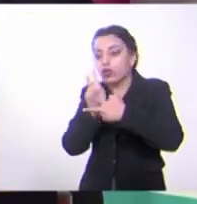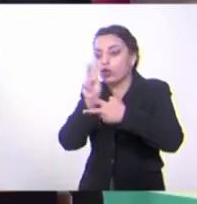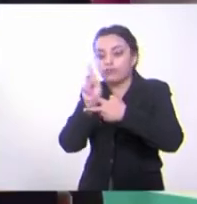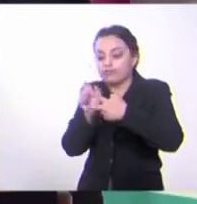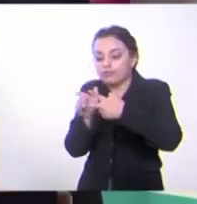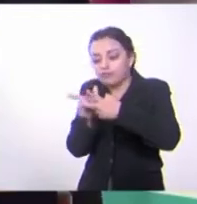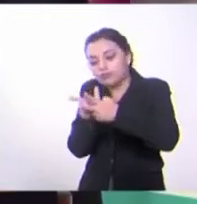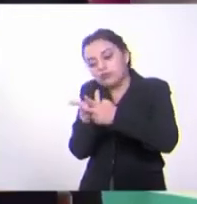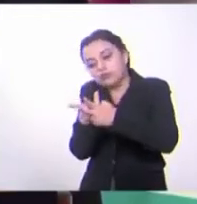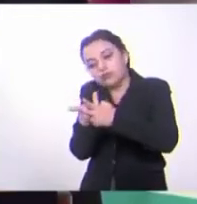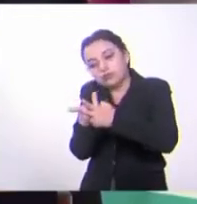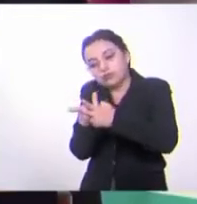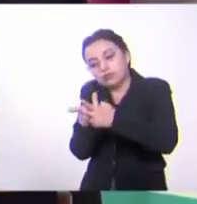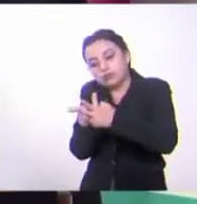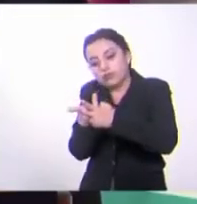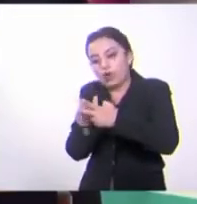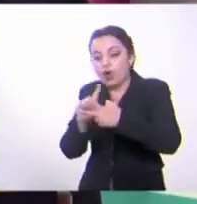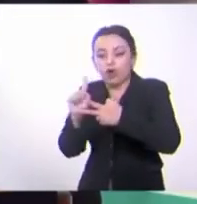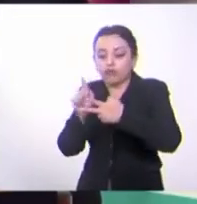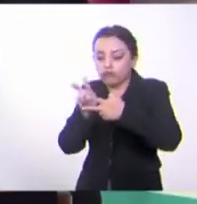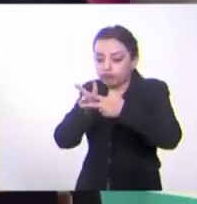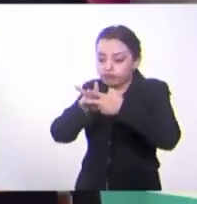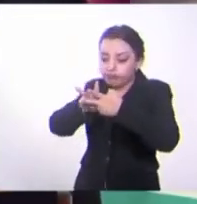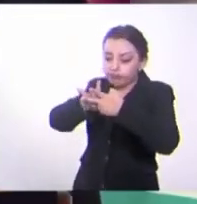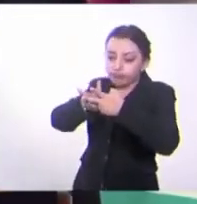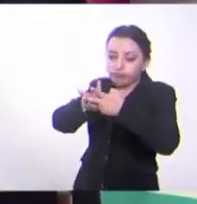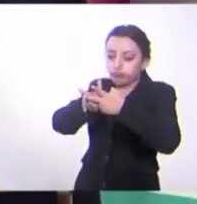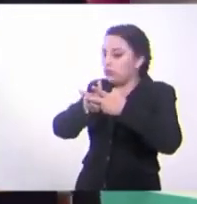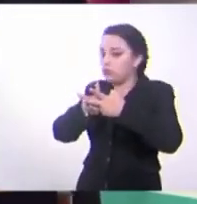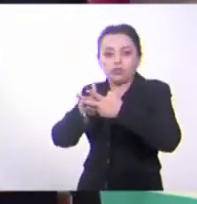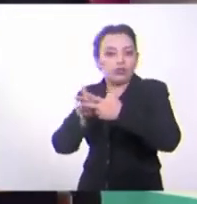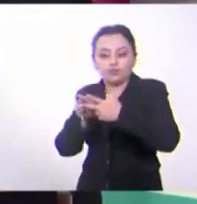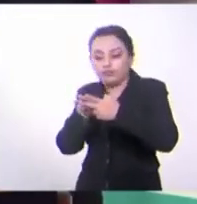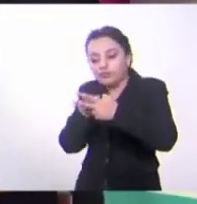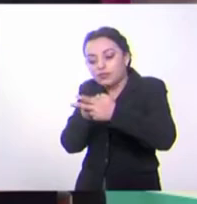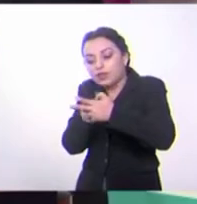ángulos correspondientes iguales.